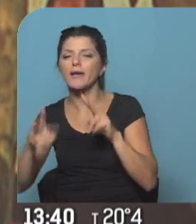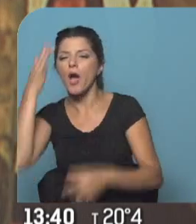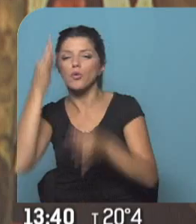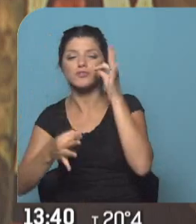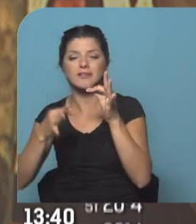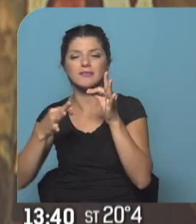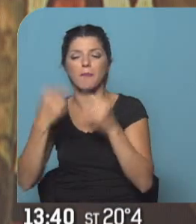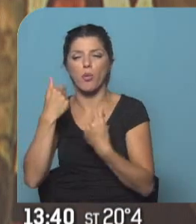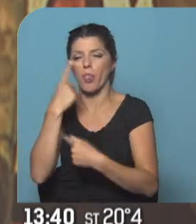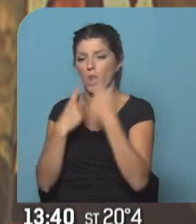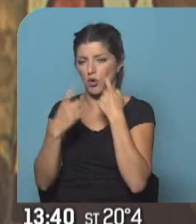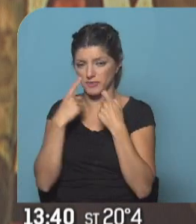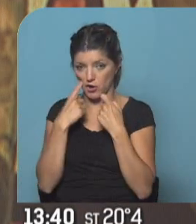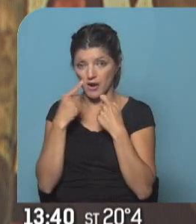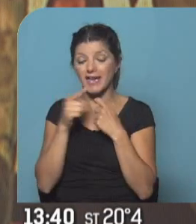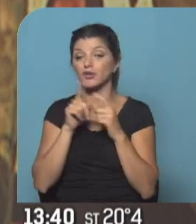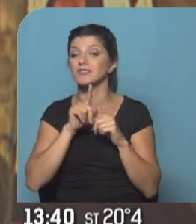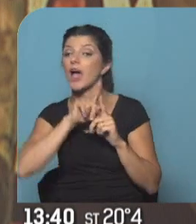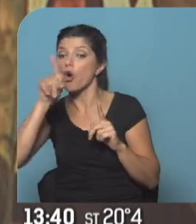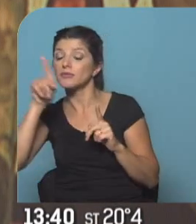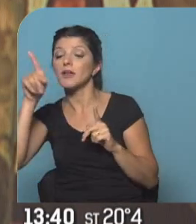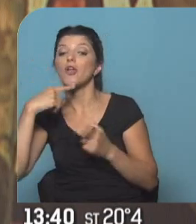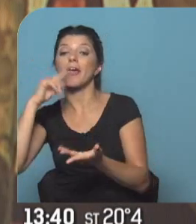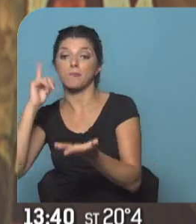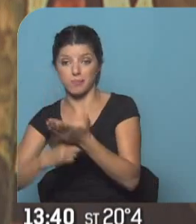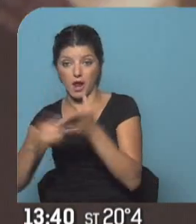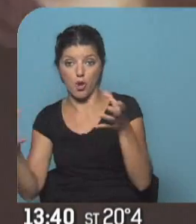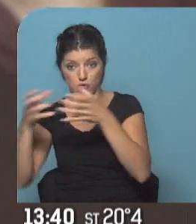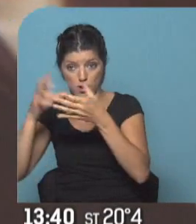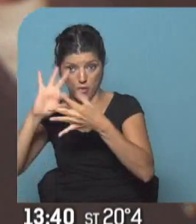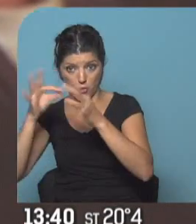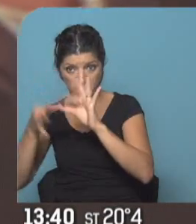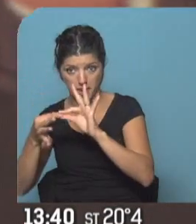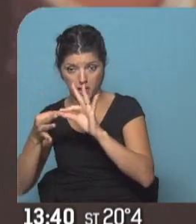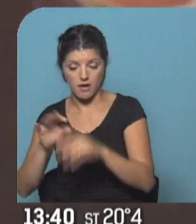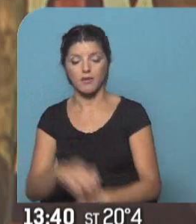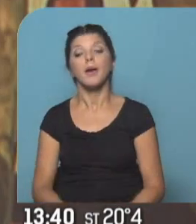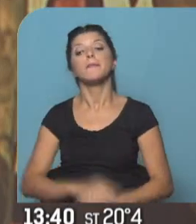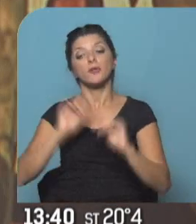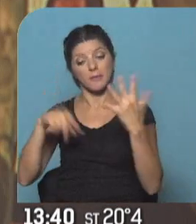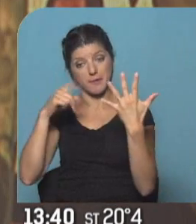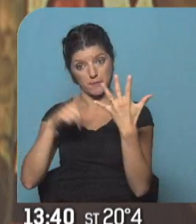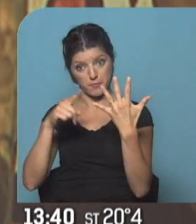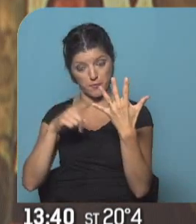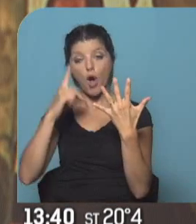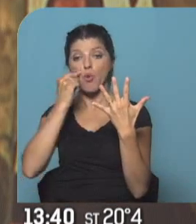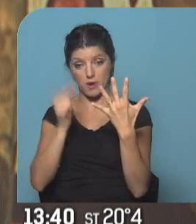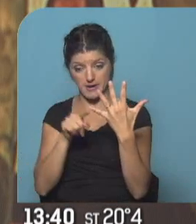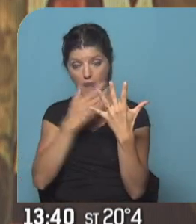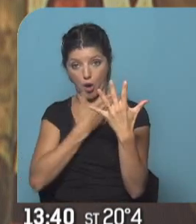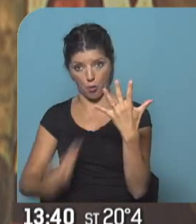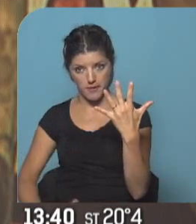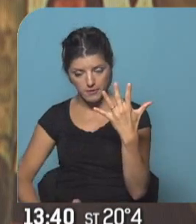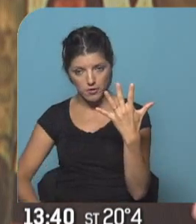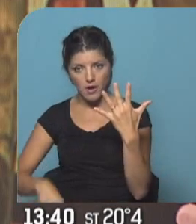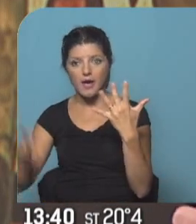contramano de la Unión Europea, por un lado, y por el otro lado, el gobierno de Hungría, que alambra su frontera para que